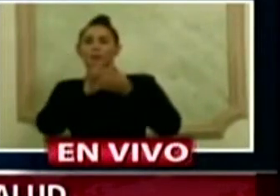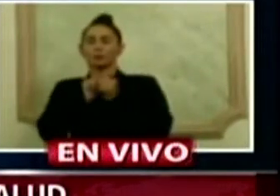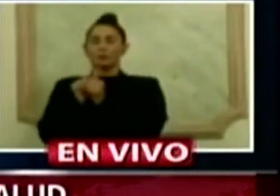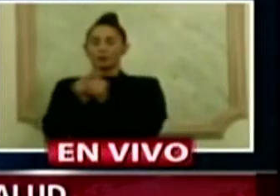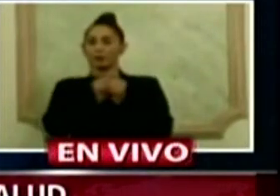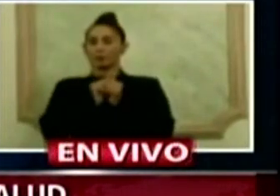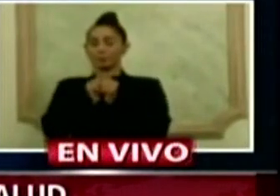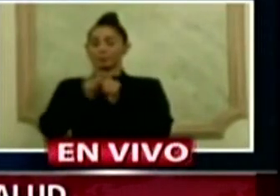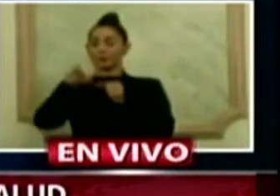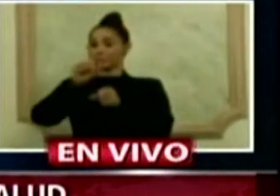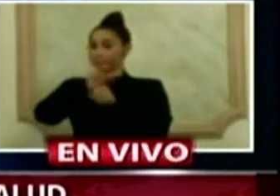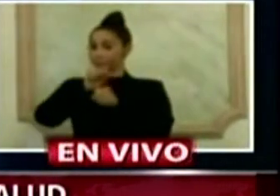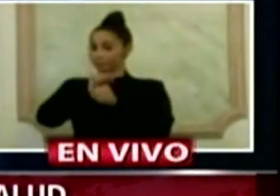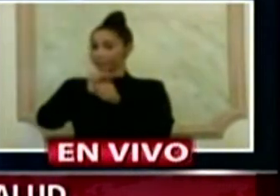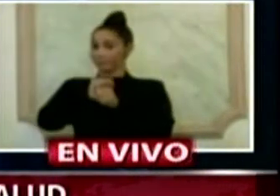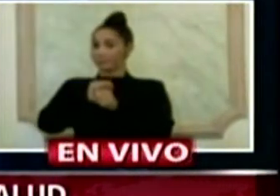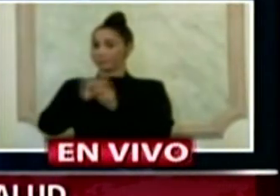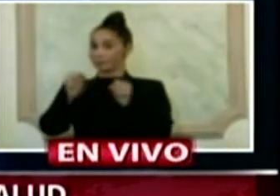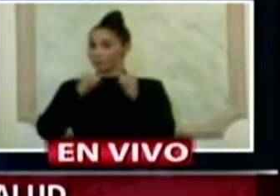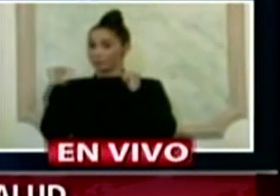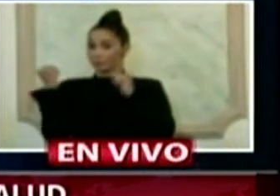en esta tarea.